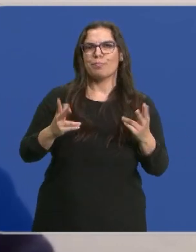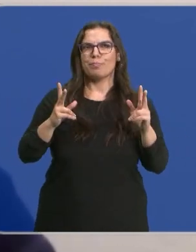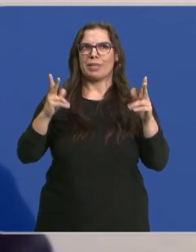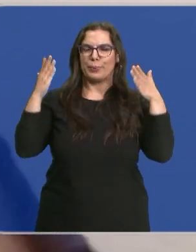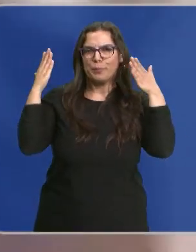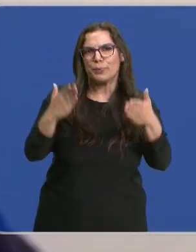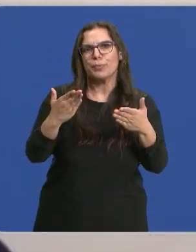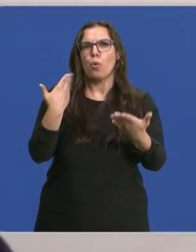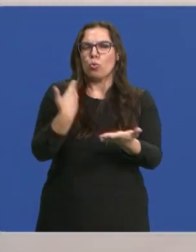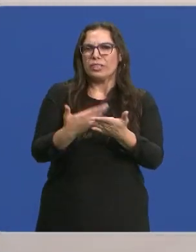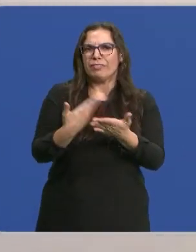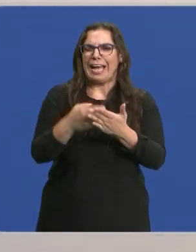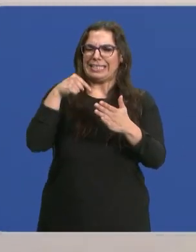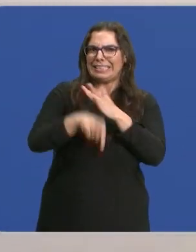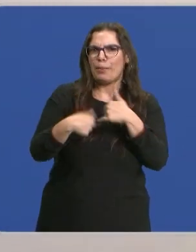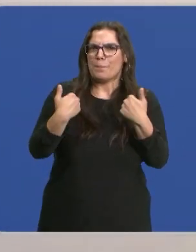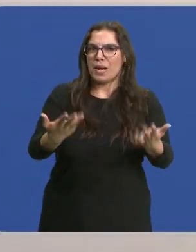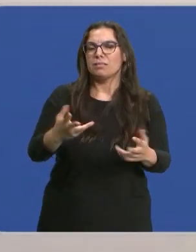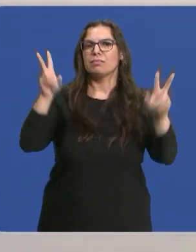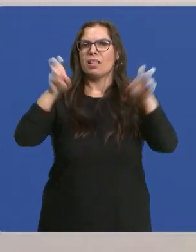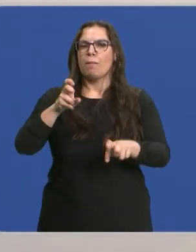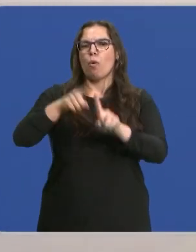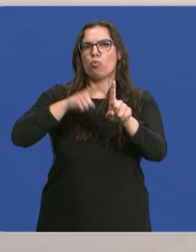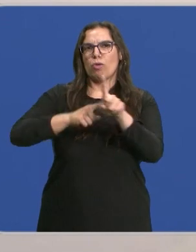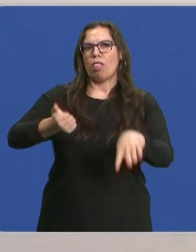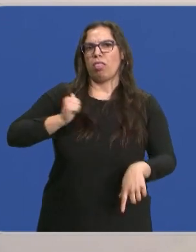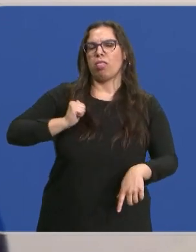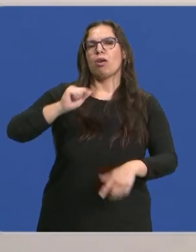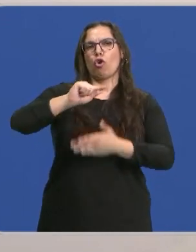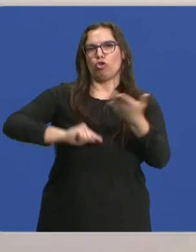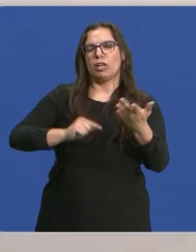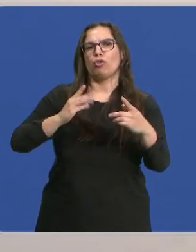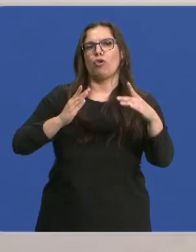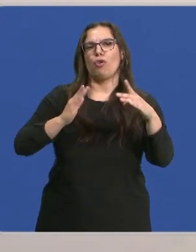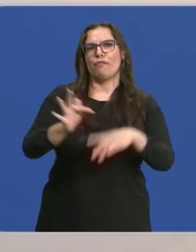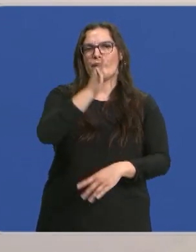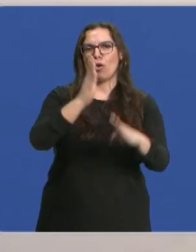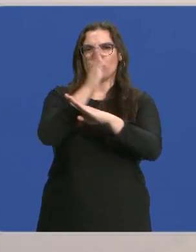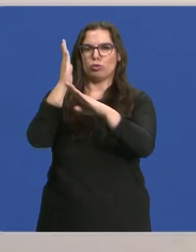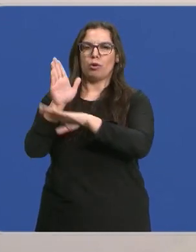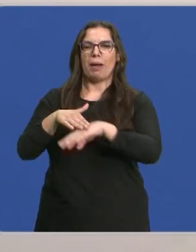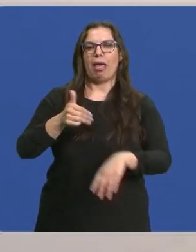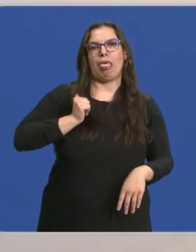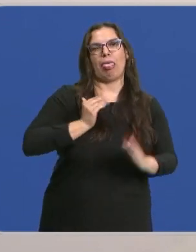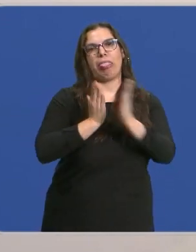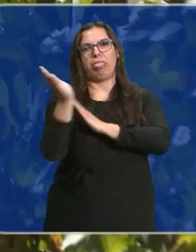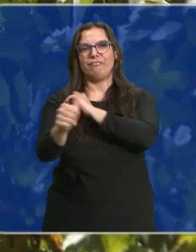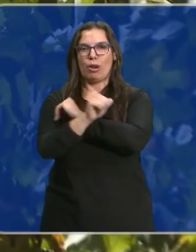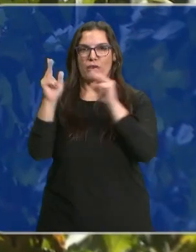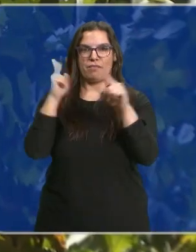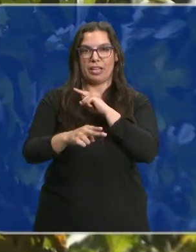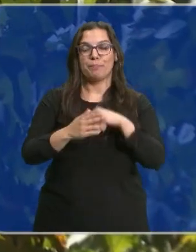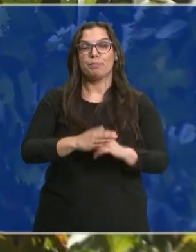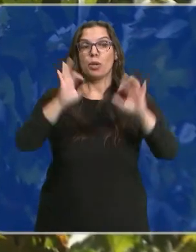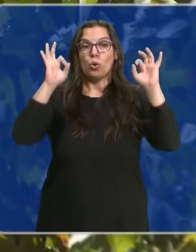y justificar un poquito más la utilización de estos contratos para que no sea una vía de fraude.